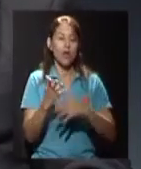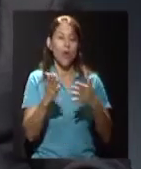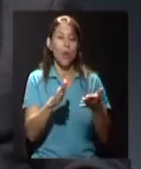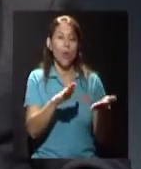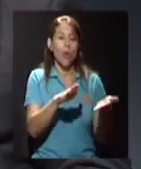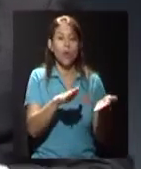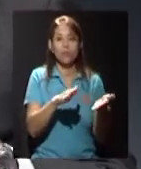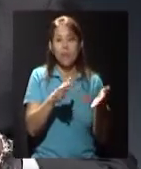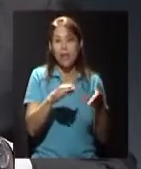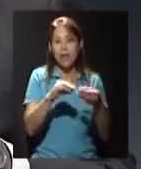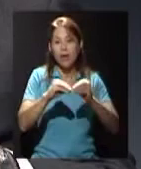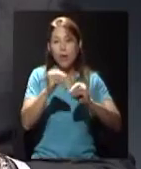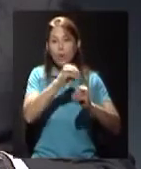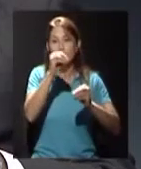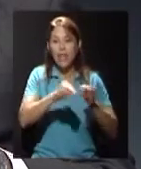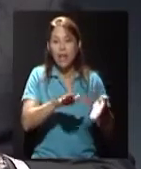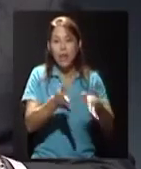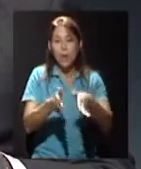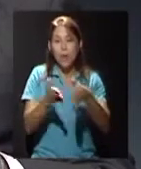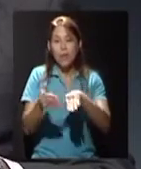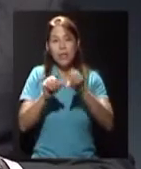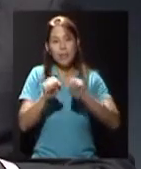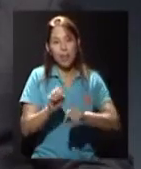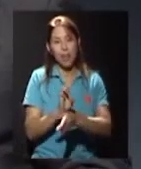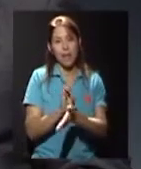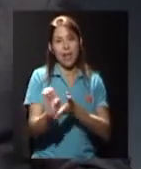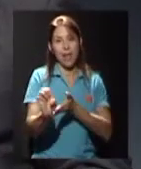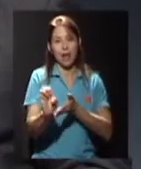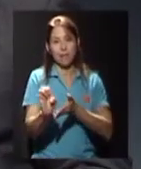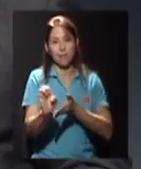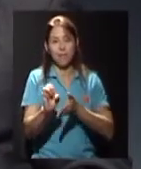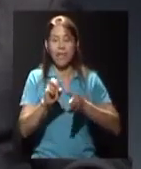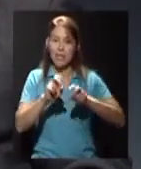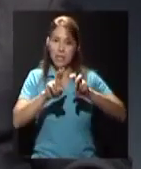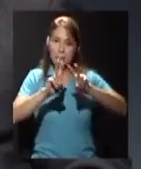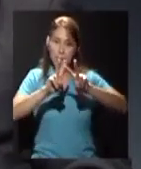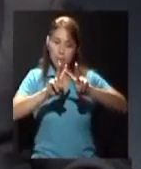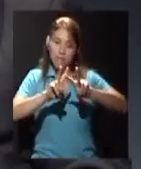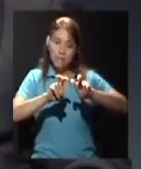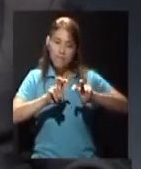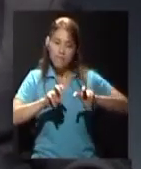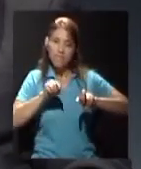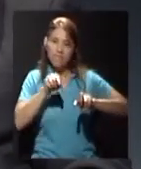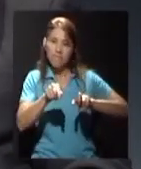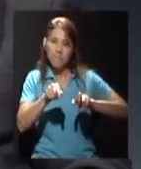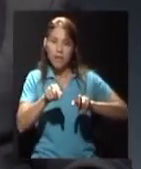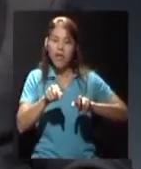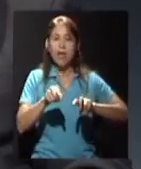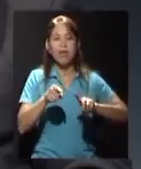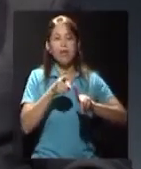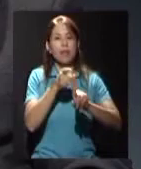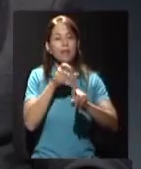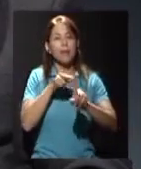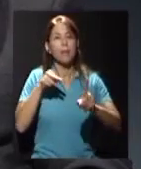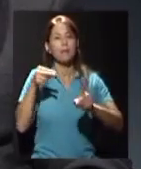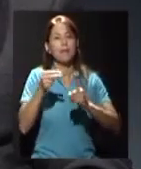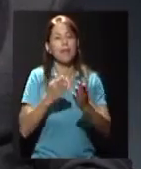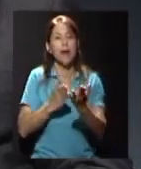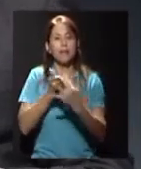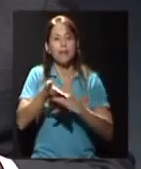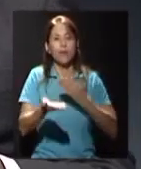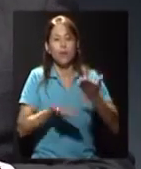que la analizaba desde puntos de acceso a los servicios desde el punto de vista